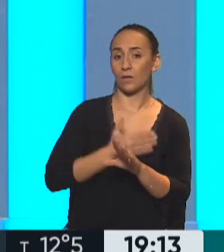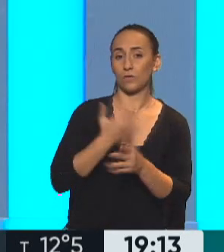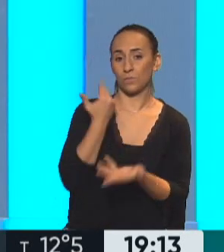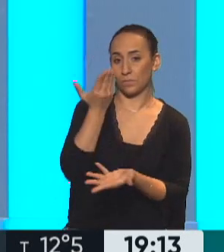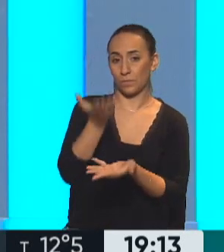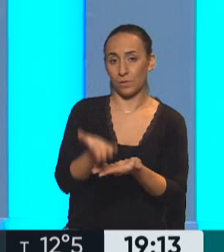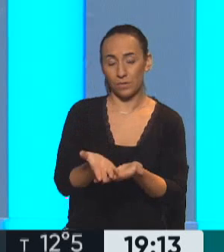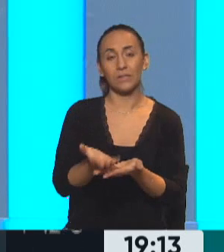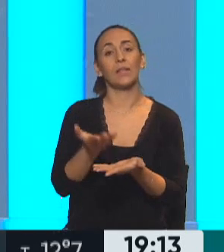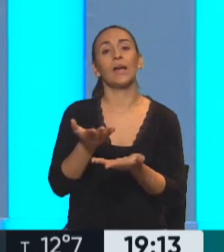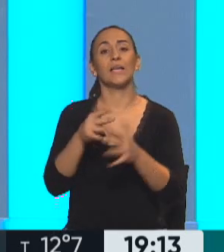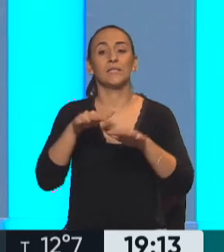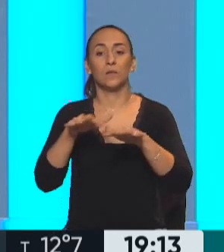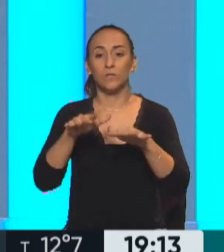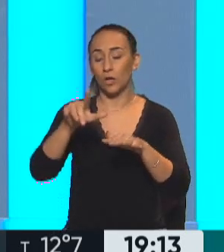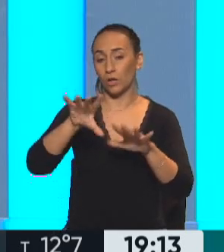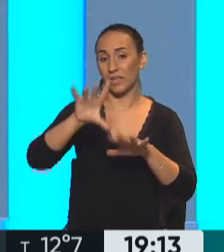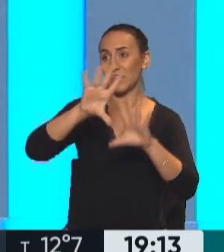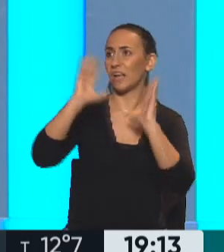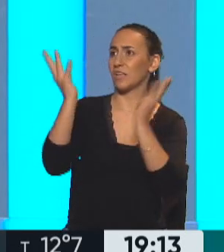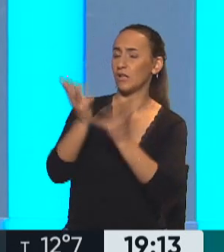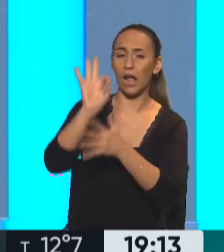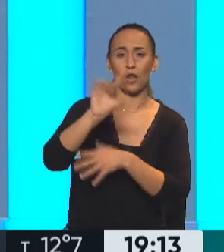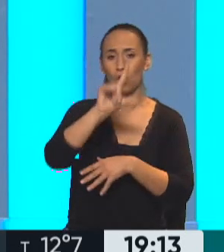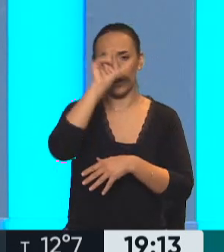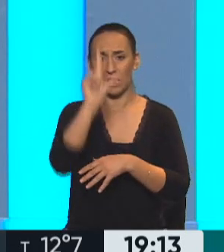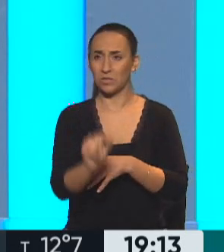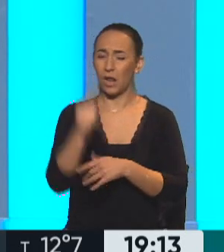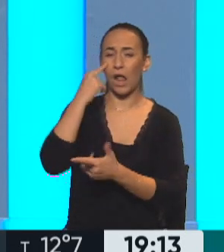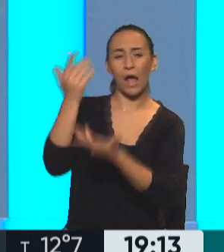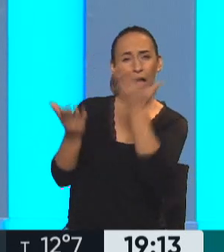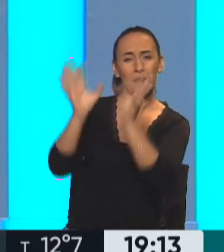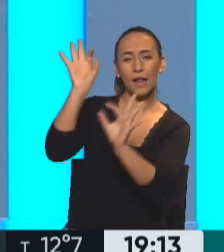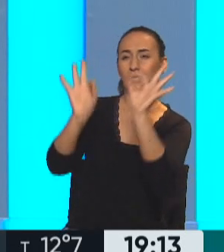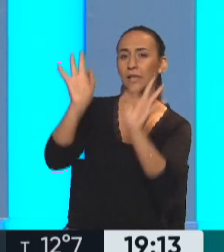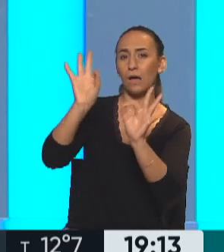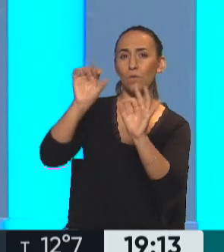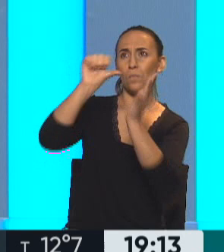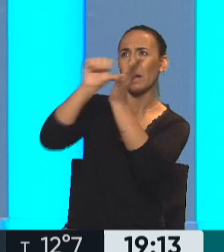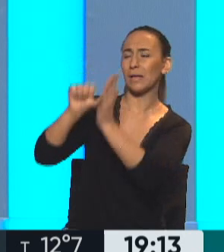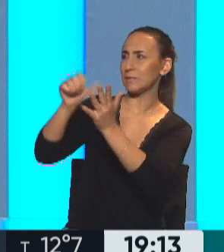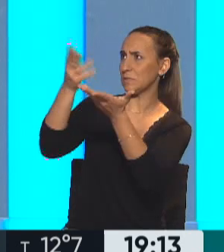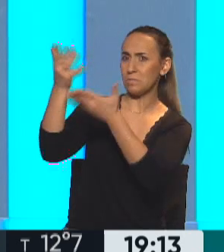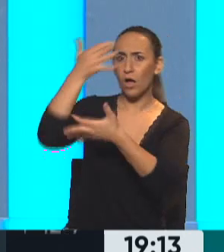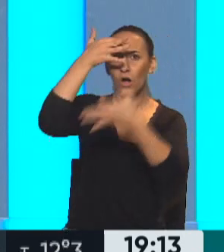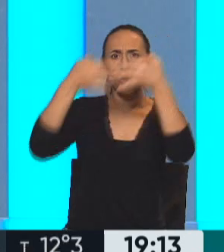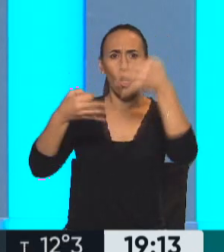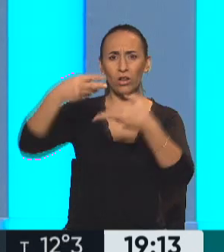internacional, vemos que las cortes son todas muy numerosas, 9, 16, 15.